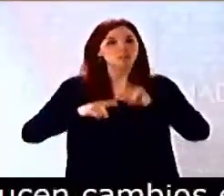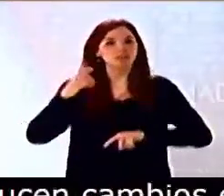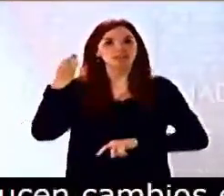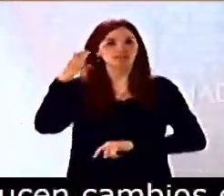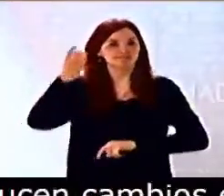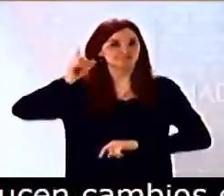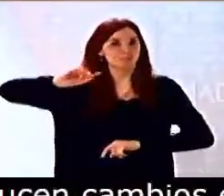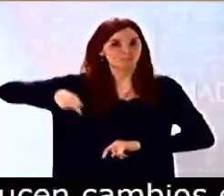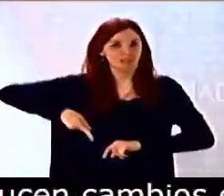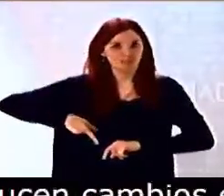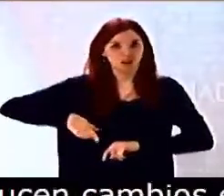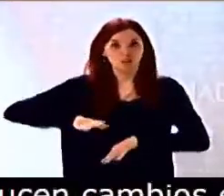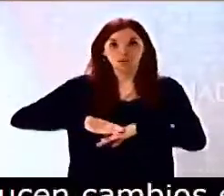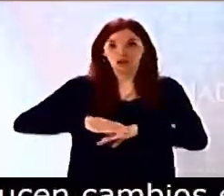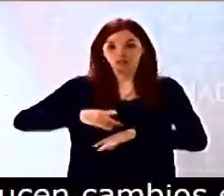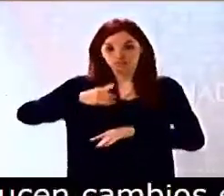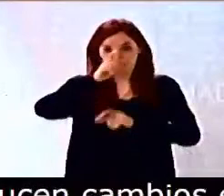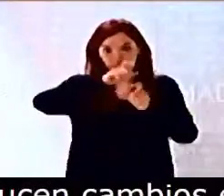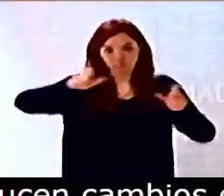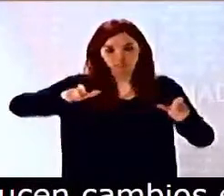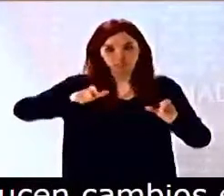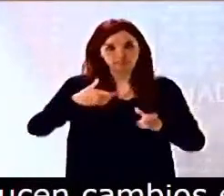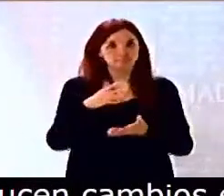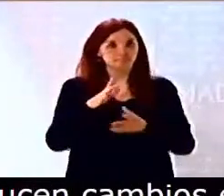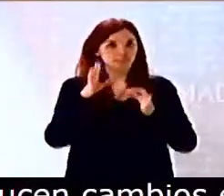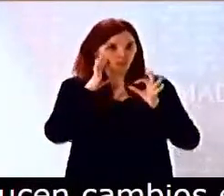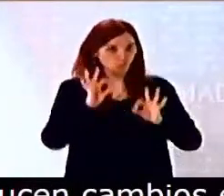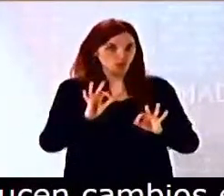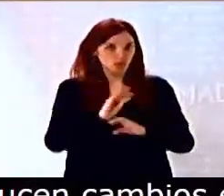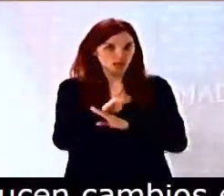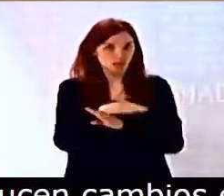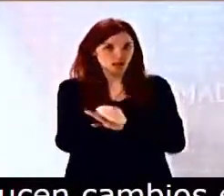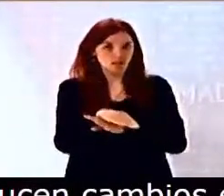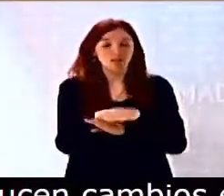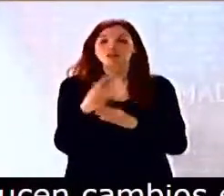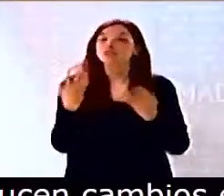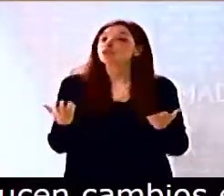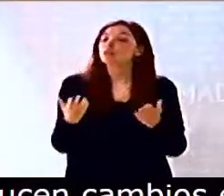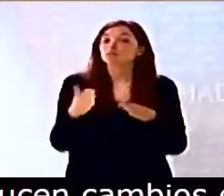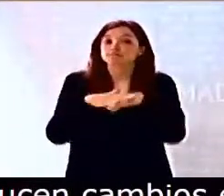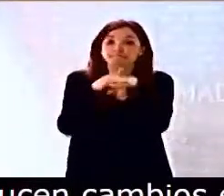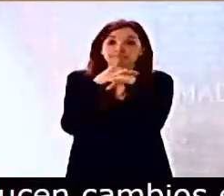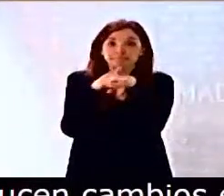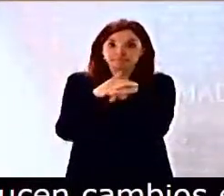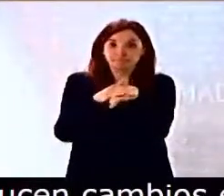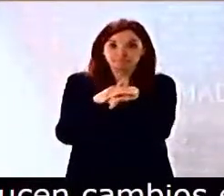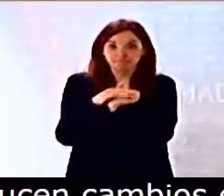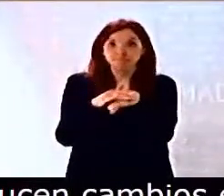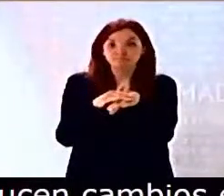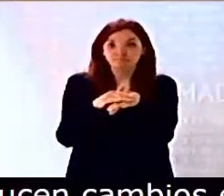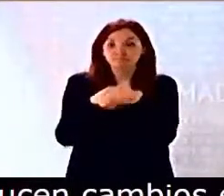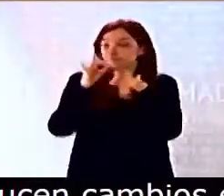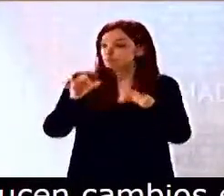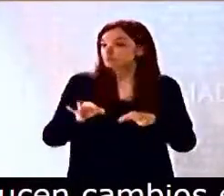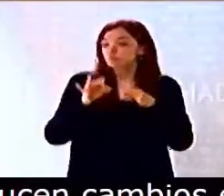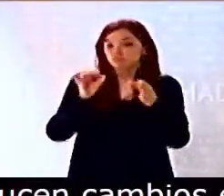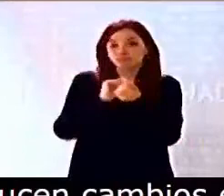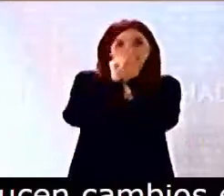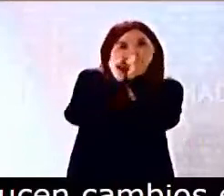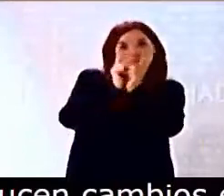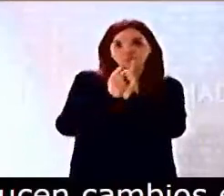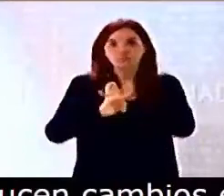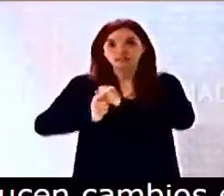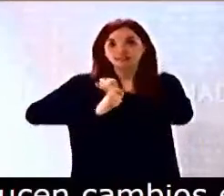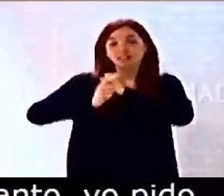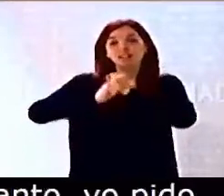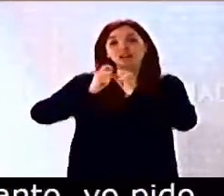para seguridad de los pacientes. Por lo tanto, yo pido disculpas cada vez que modificamos la